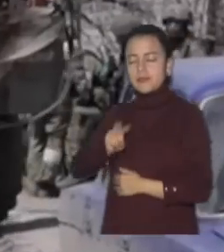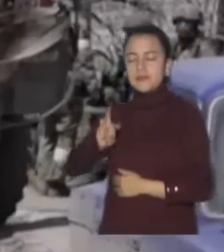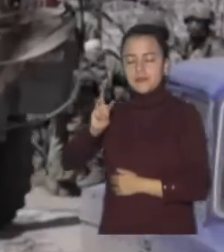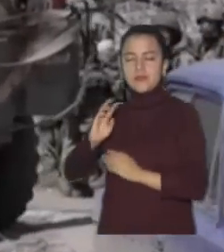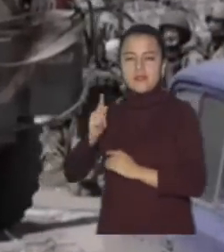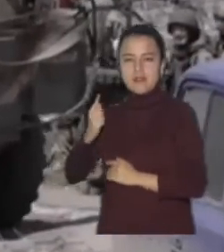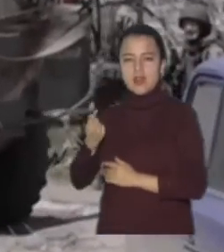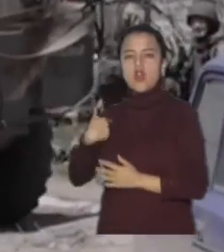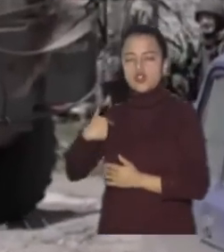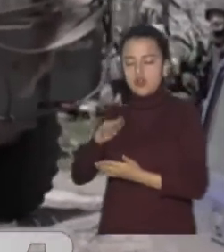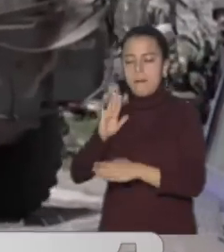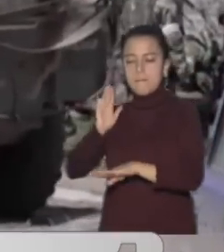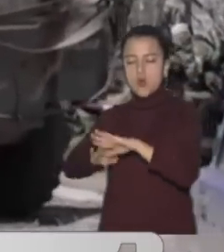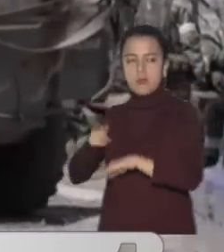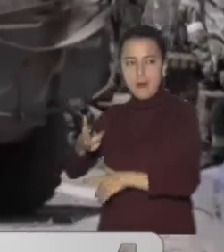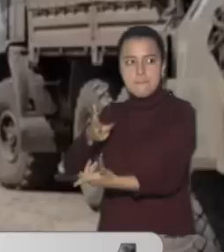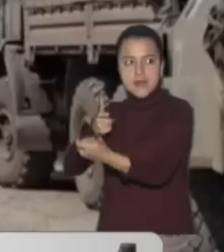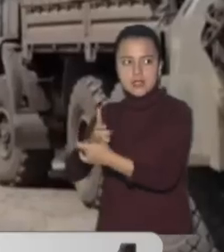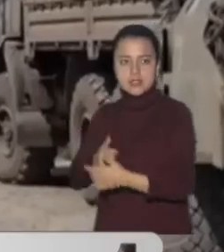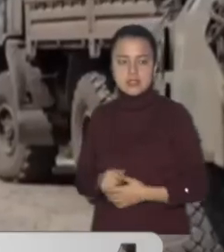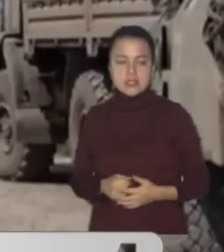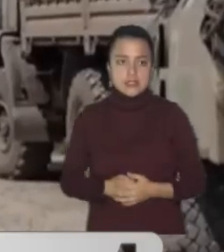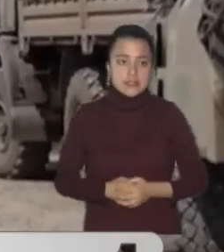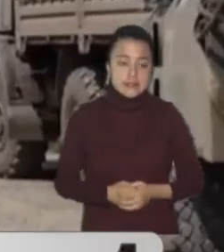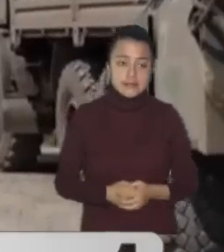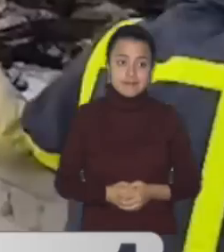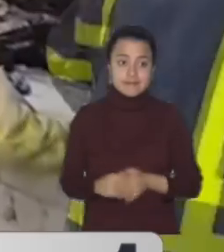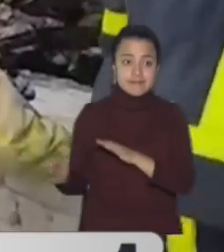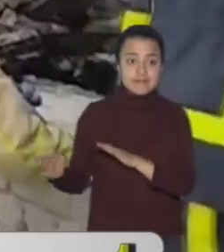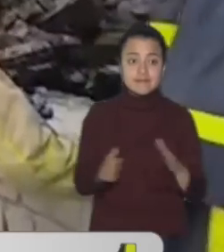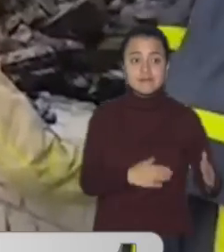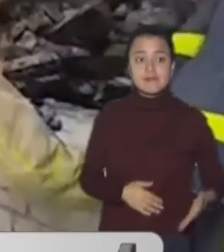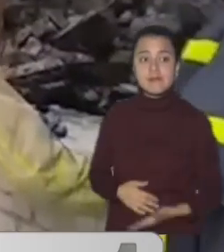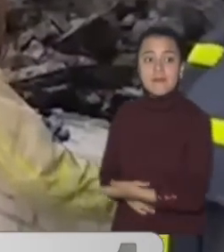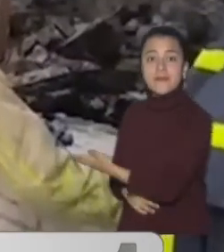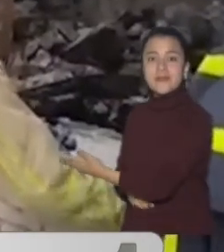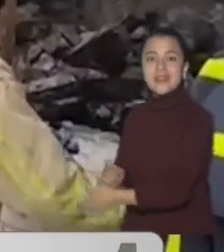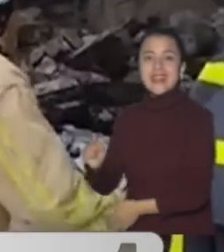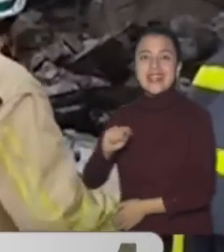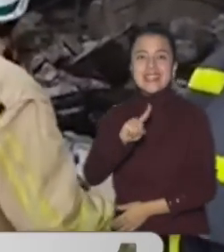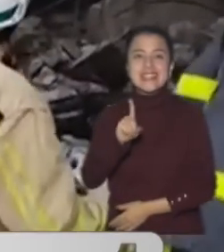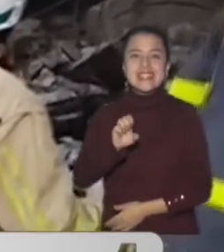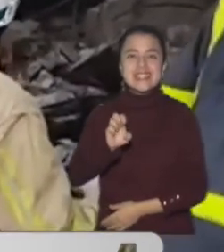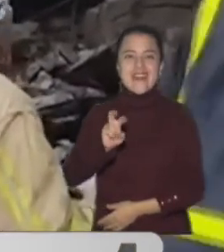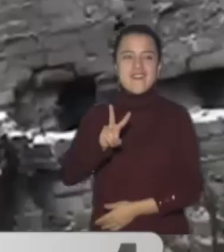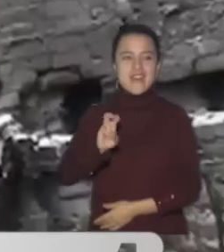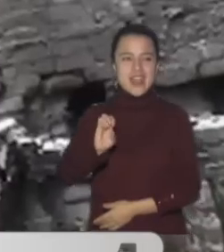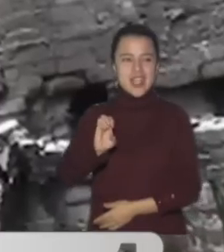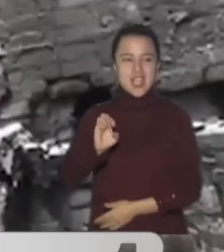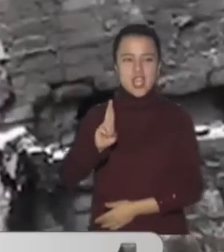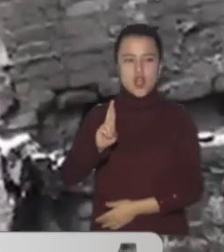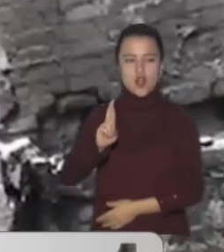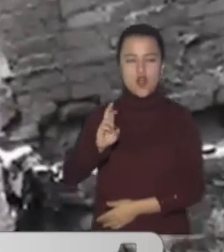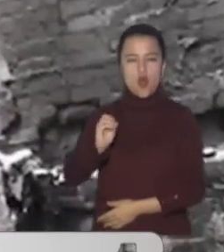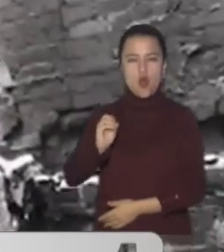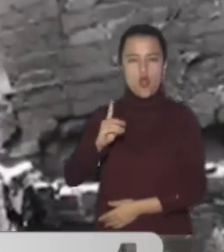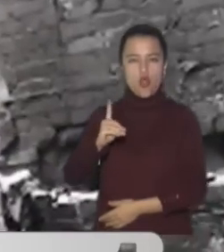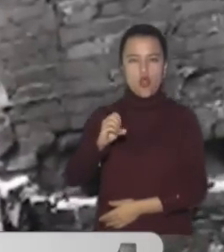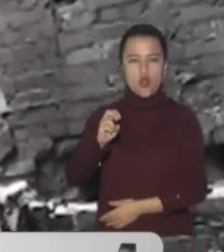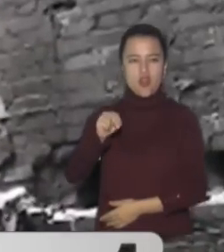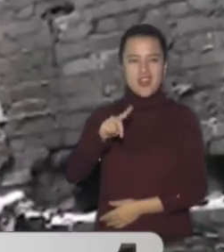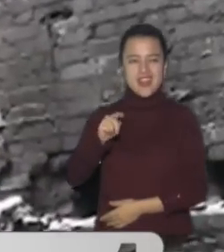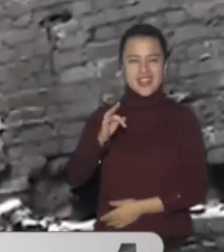La artillería rusa ahora destruye la ciudad de Severodonetsk, una urbe industrial convertida en un devastado campo de batalla después de